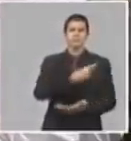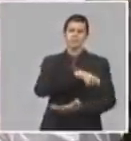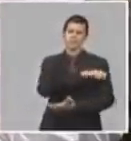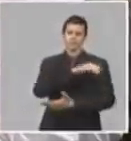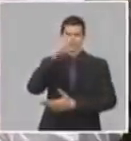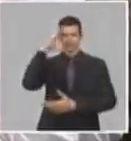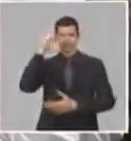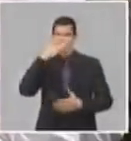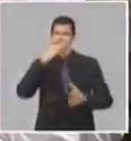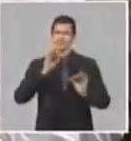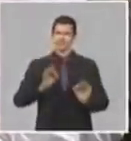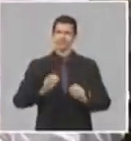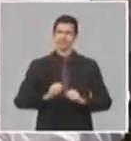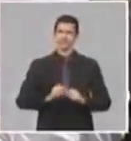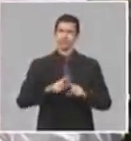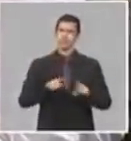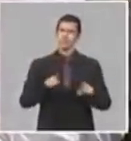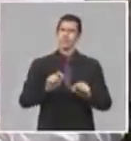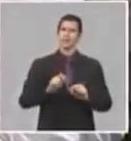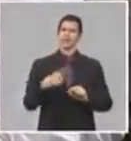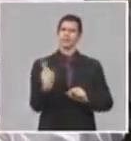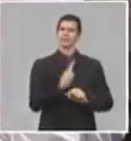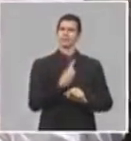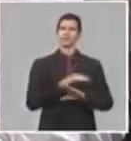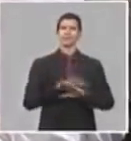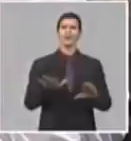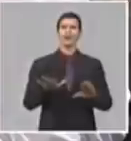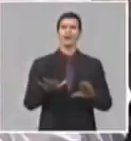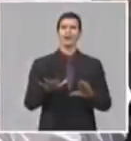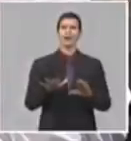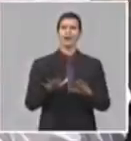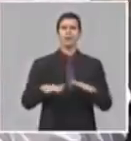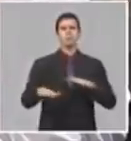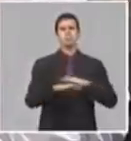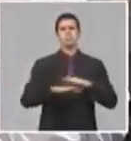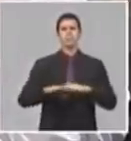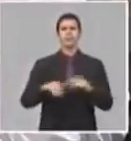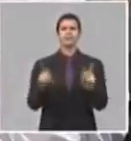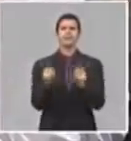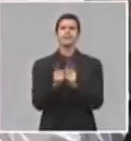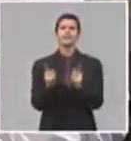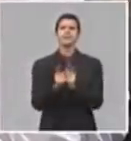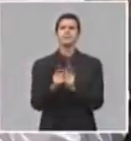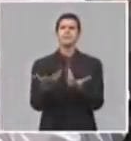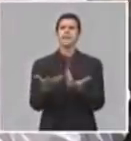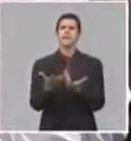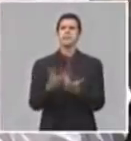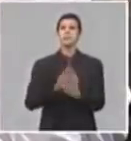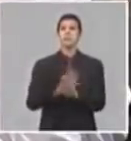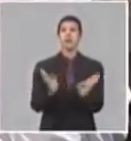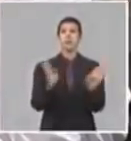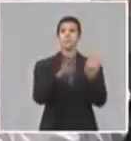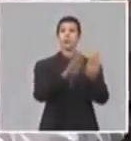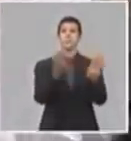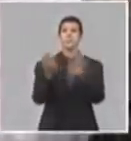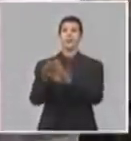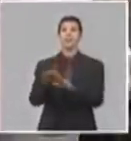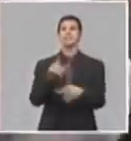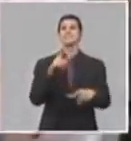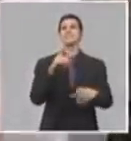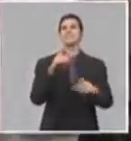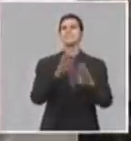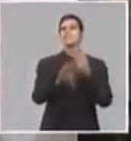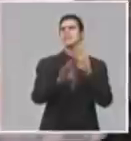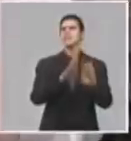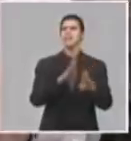no es ni la principal medida, ni es el centro de la estrategia, ni es lo que nos va a resolver todos los problemas, ni vamos